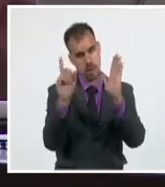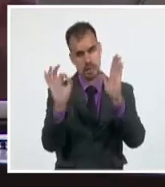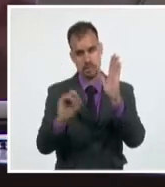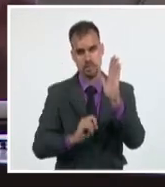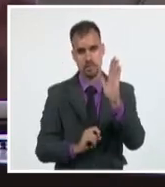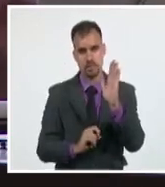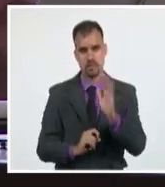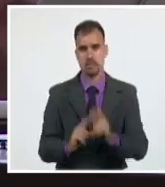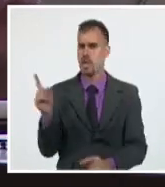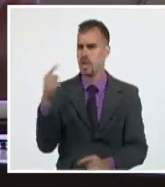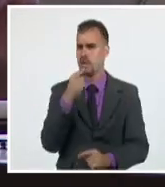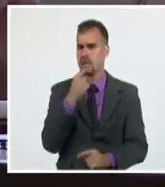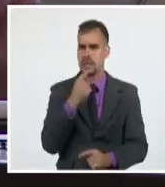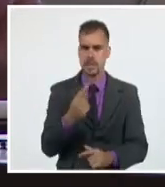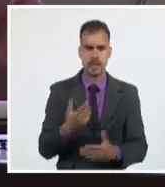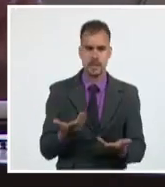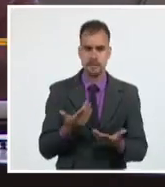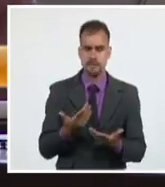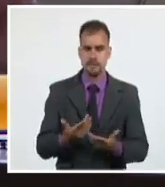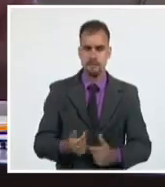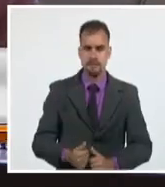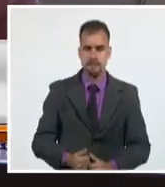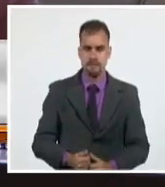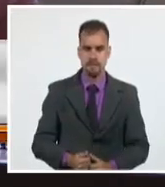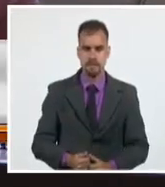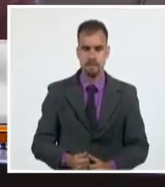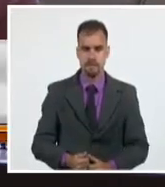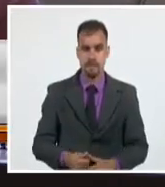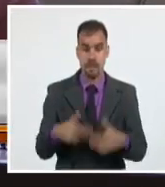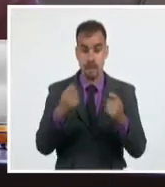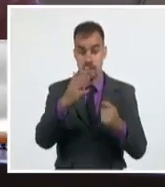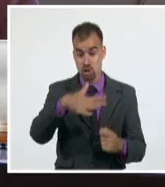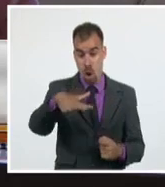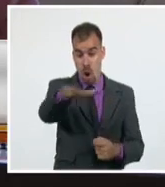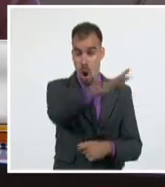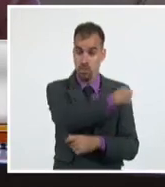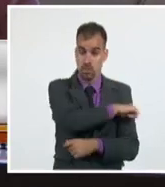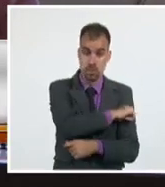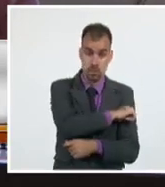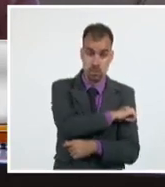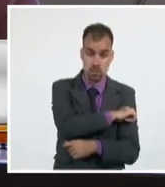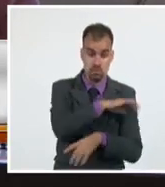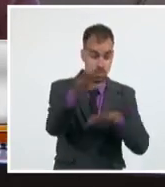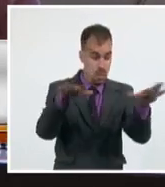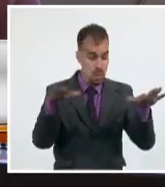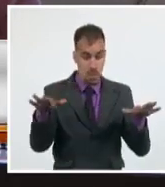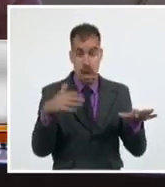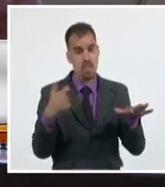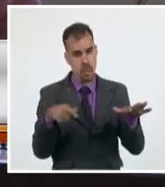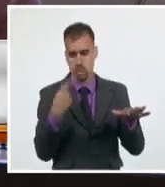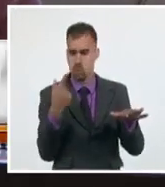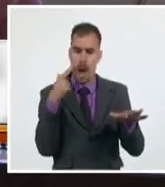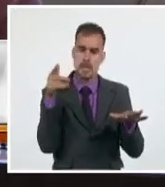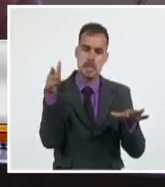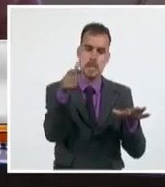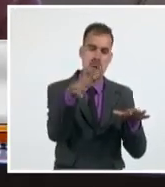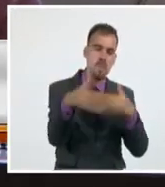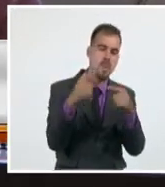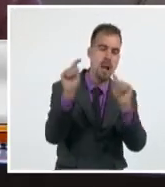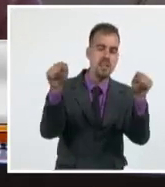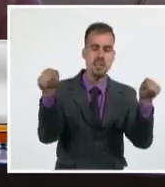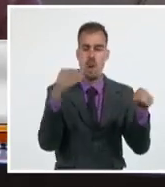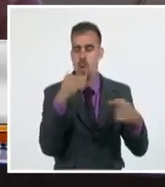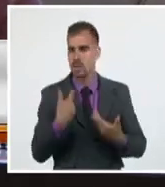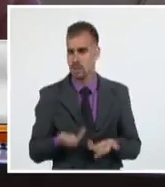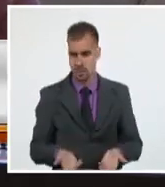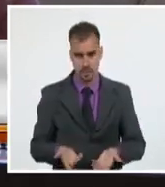a la revitalización de todas nuestras comunidades en primer lugar, y en la cosa que él ha estado insistiendo, yo apoyo, yo ayer,